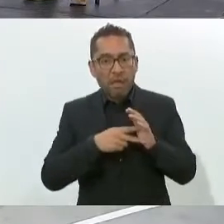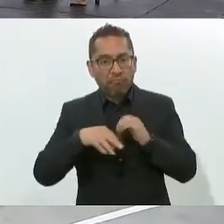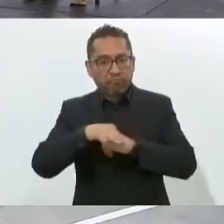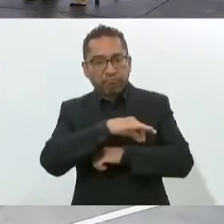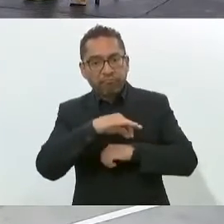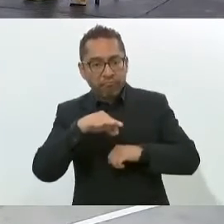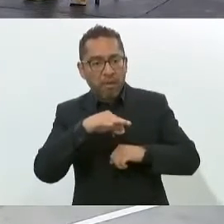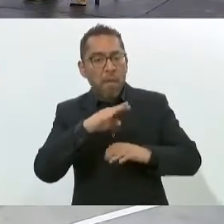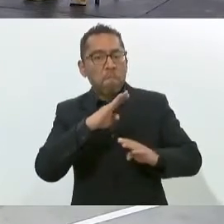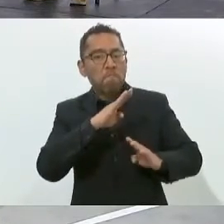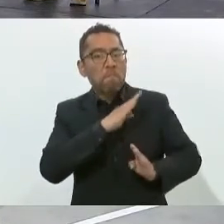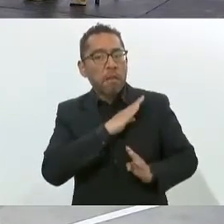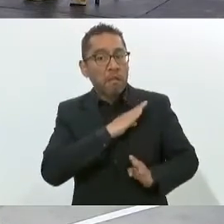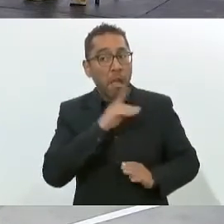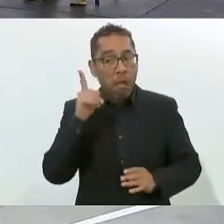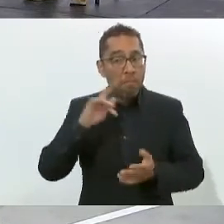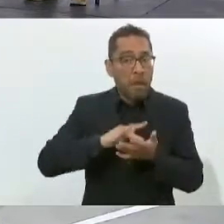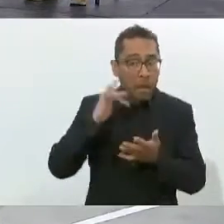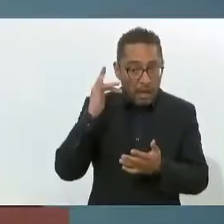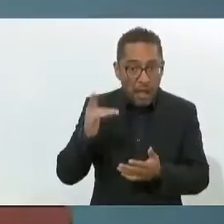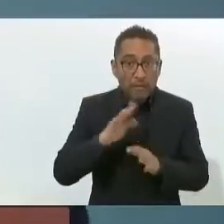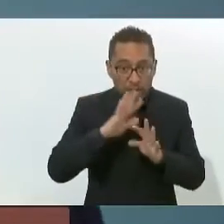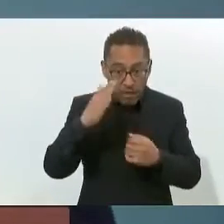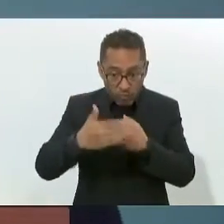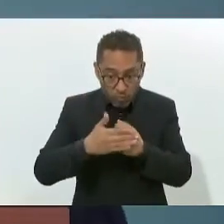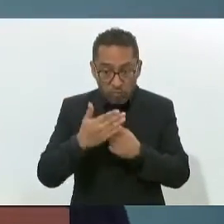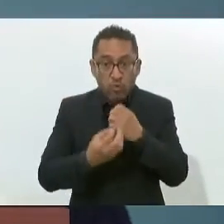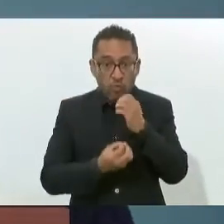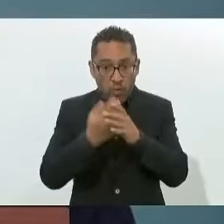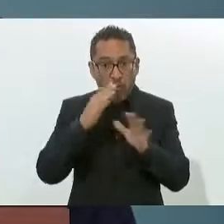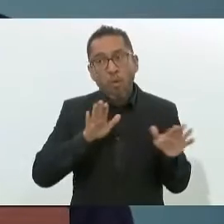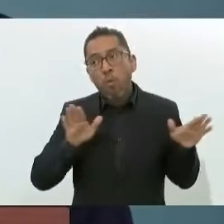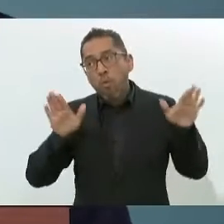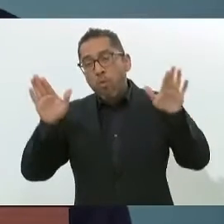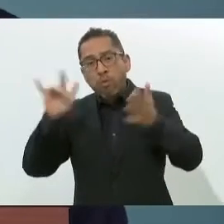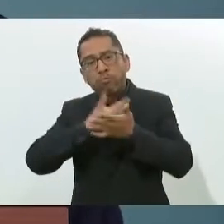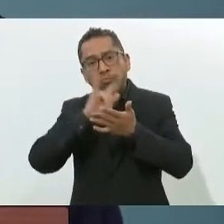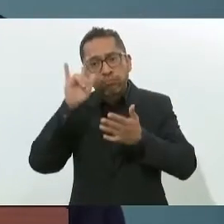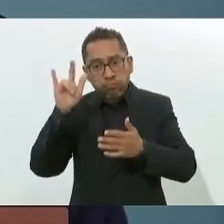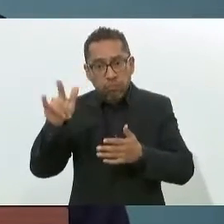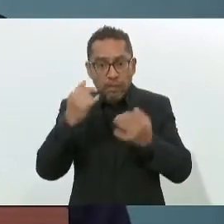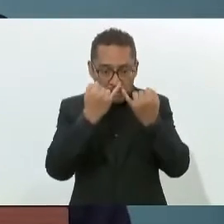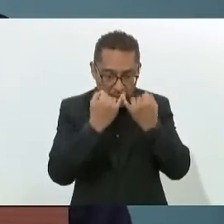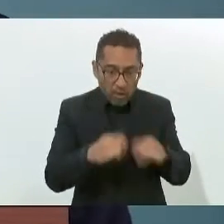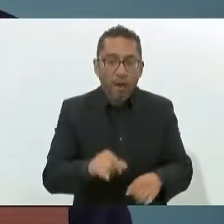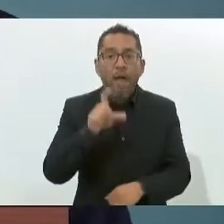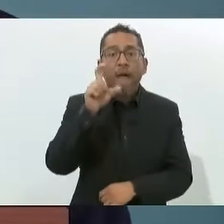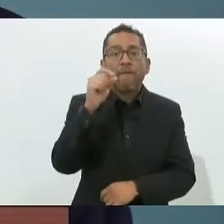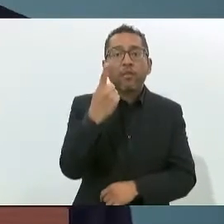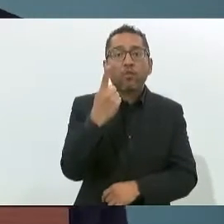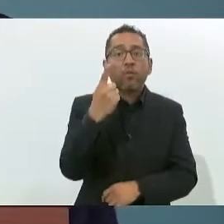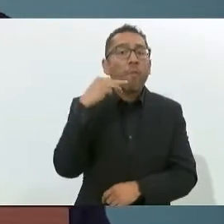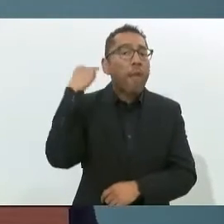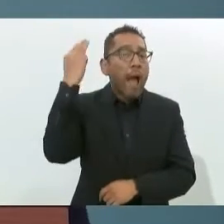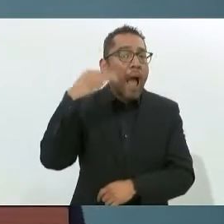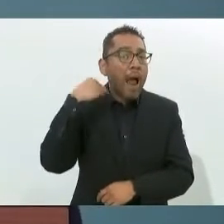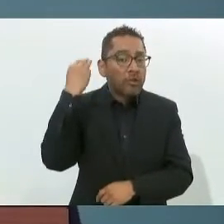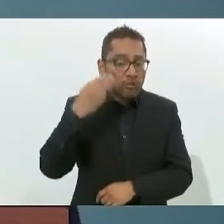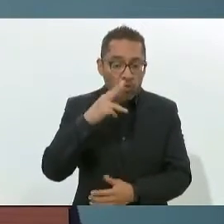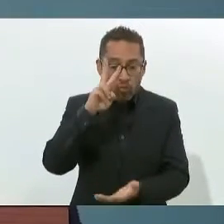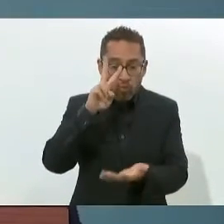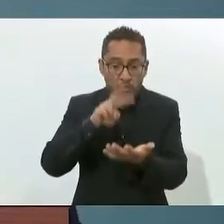militares. Y vamos a inaugurar ya el nuevo aeropuerto el 21 de marzo del